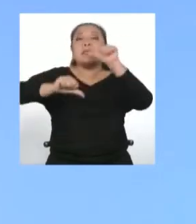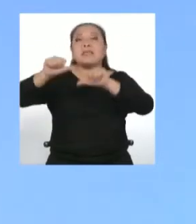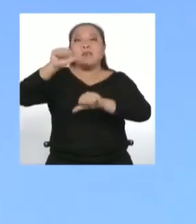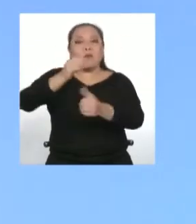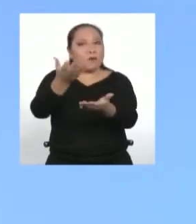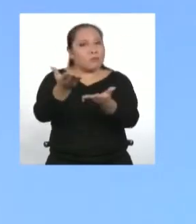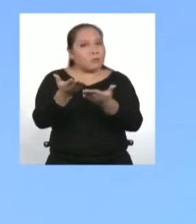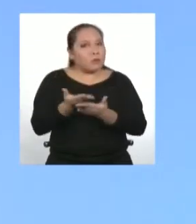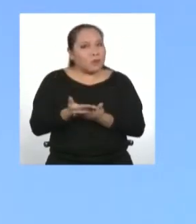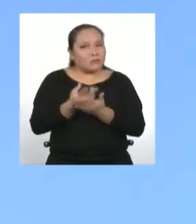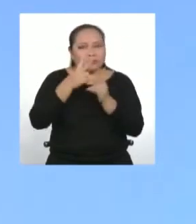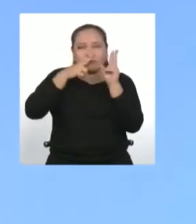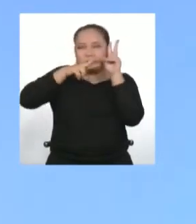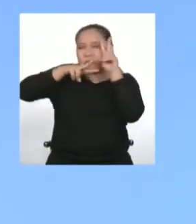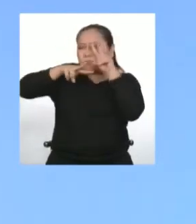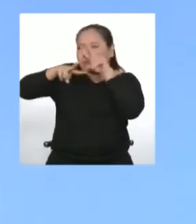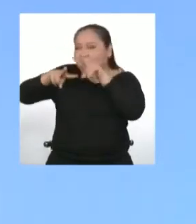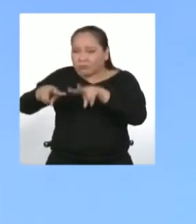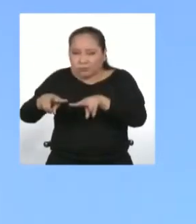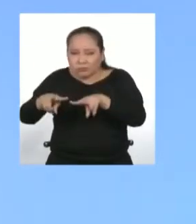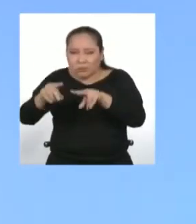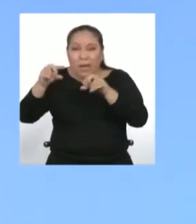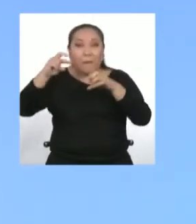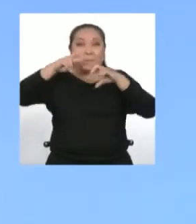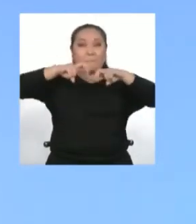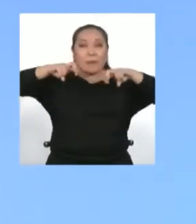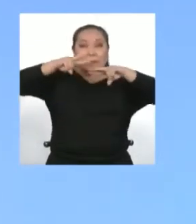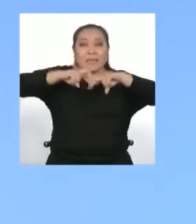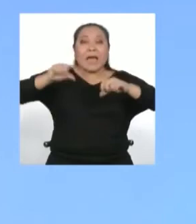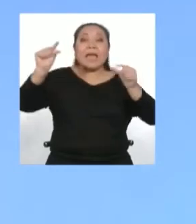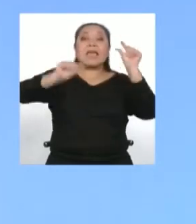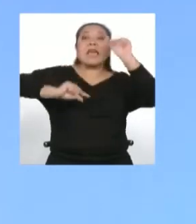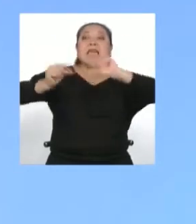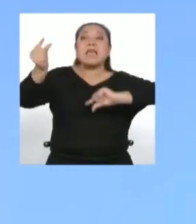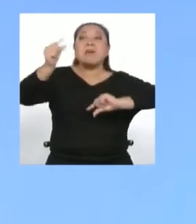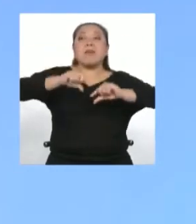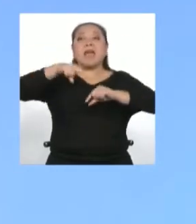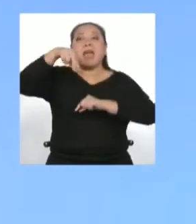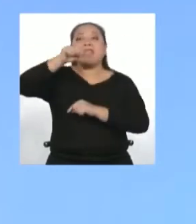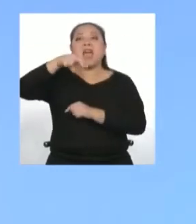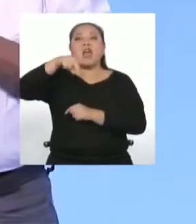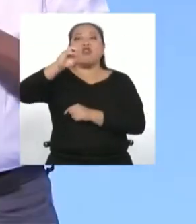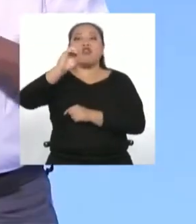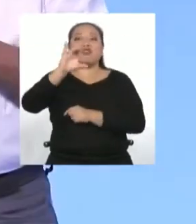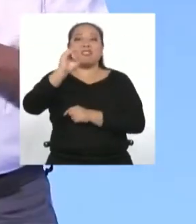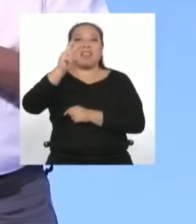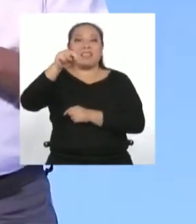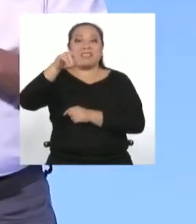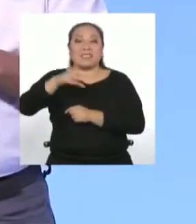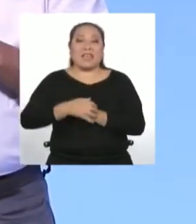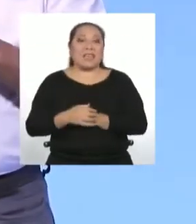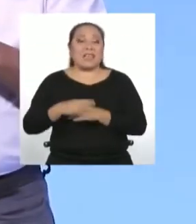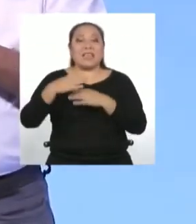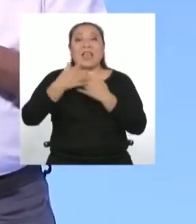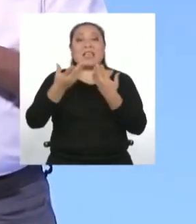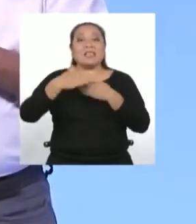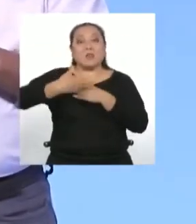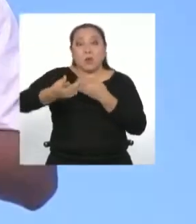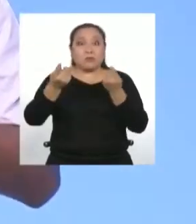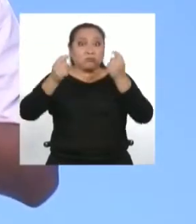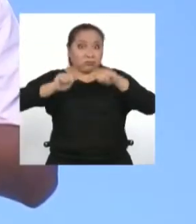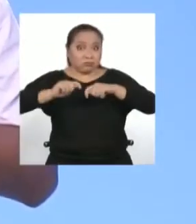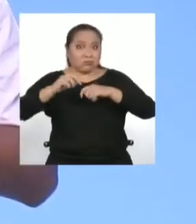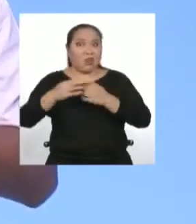que hagamos un viaje a través de la química supramolecular, la nanociencia y la virología. Después de la pausa vamos a retomar el